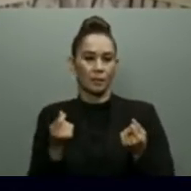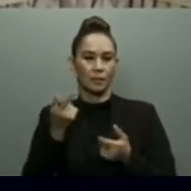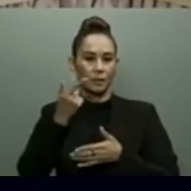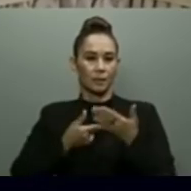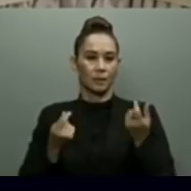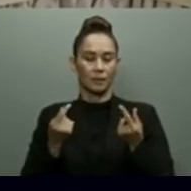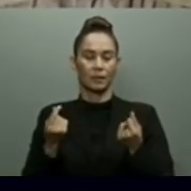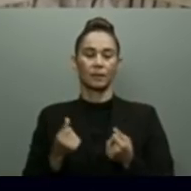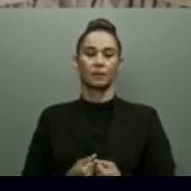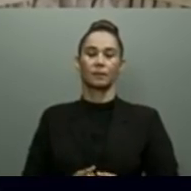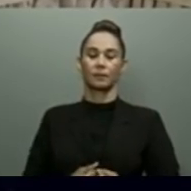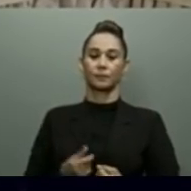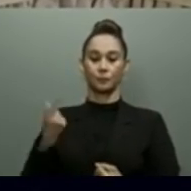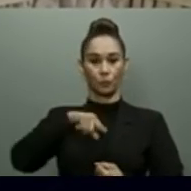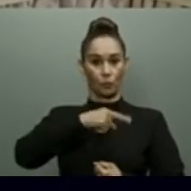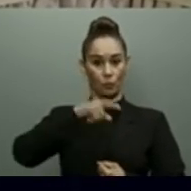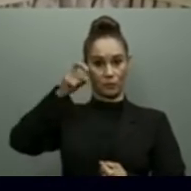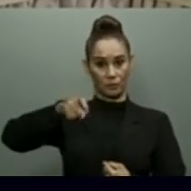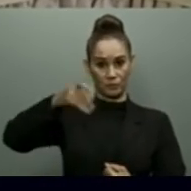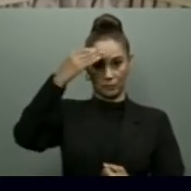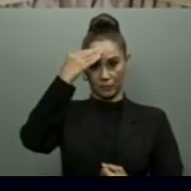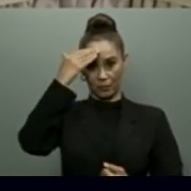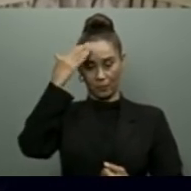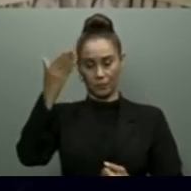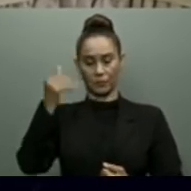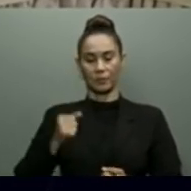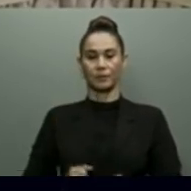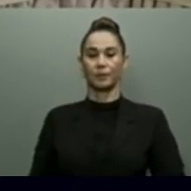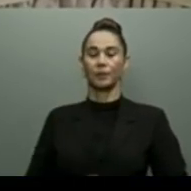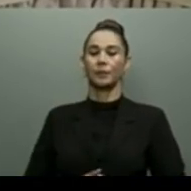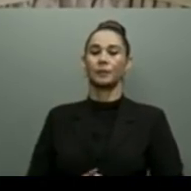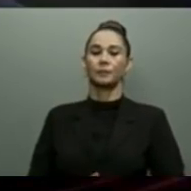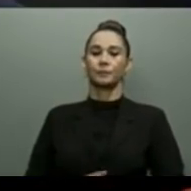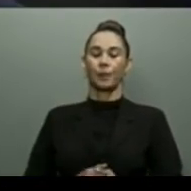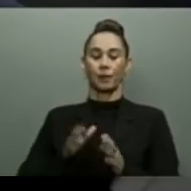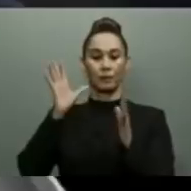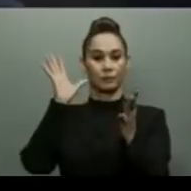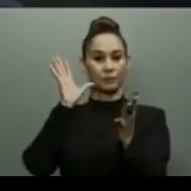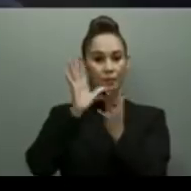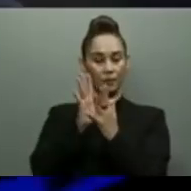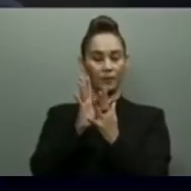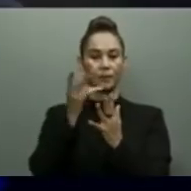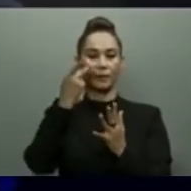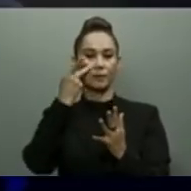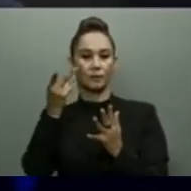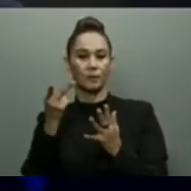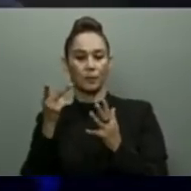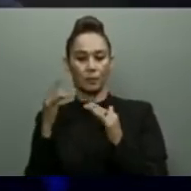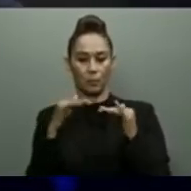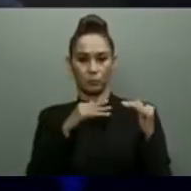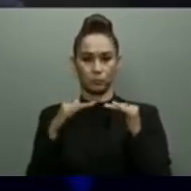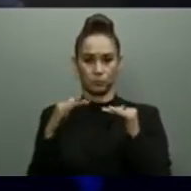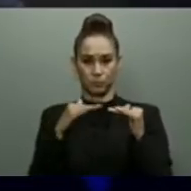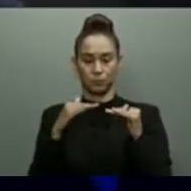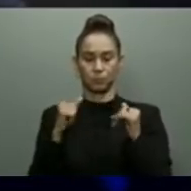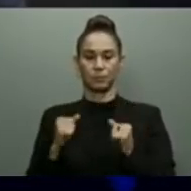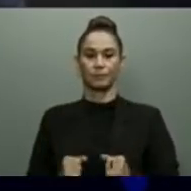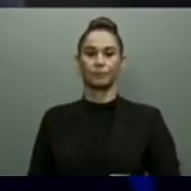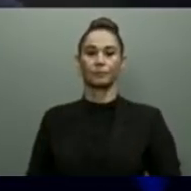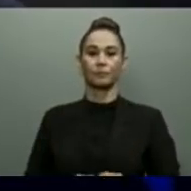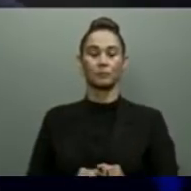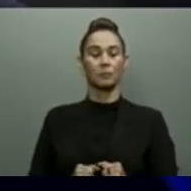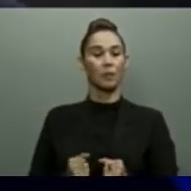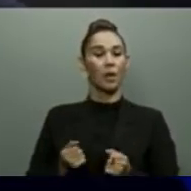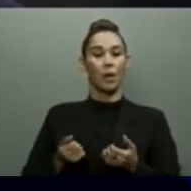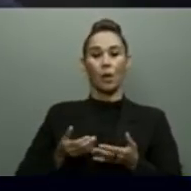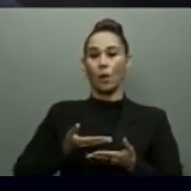por el cual debemos estar todos preparados y todas preparadas para enfrentarlos cuando así se produzcan. Ojalá